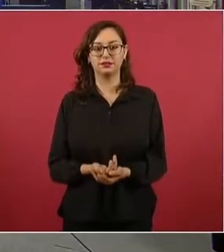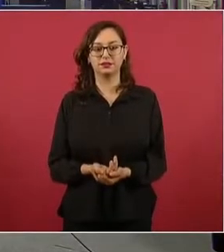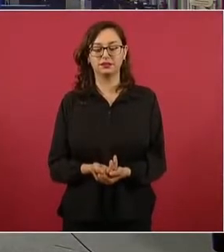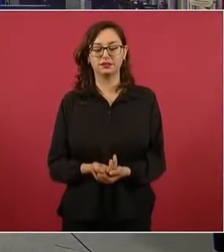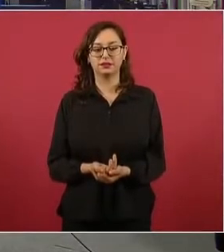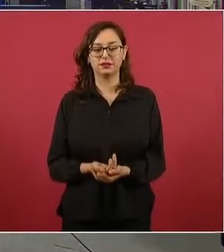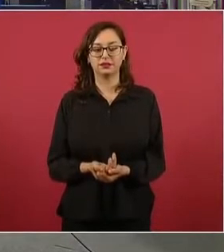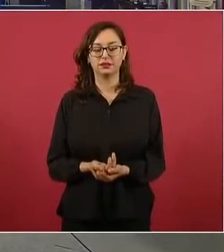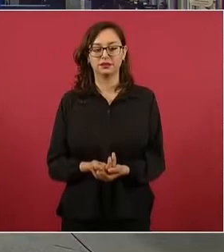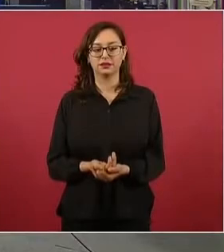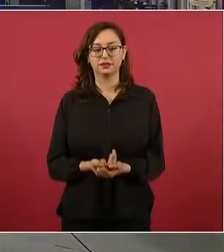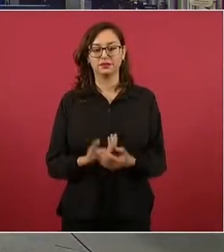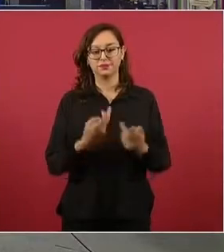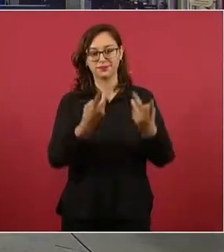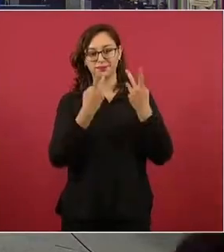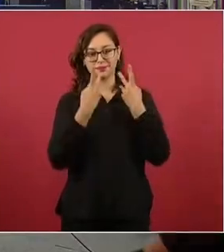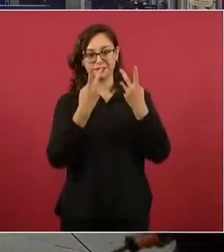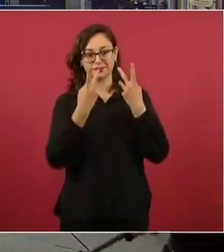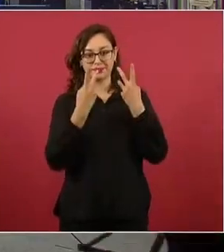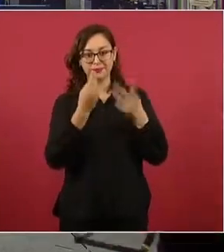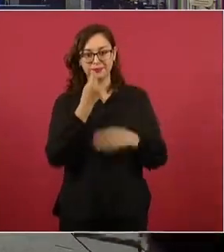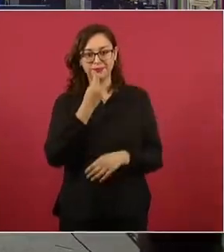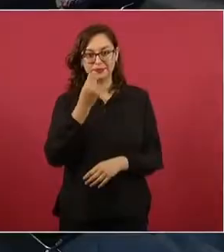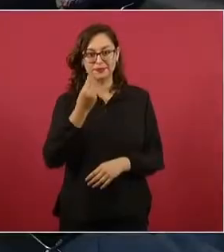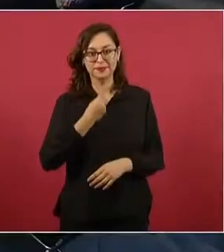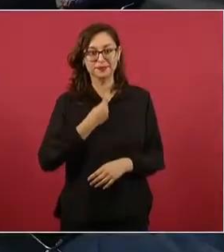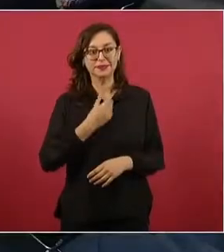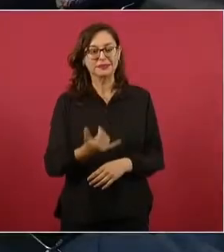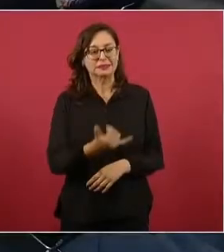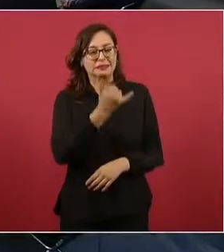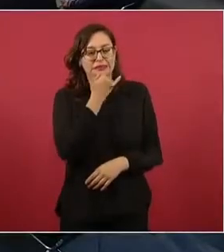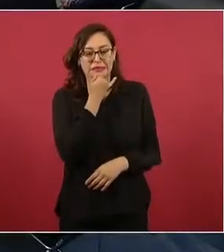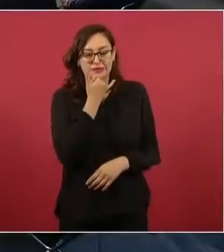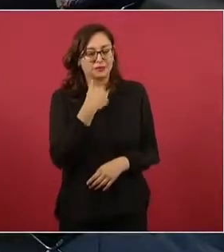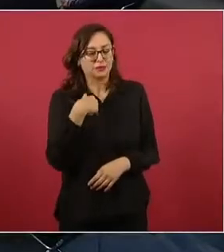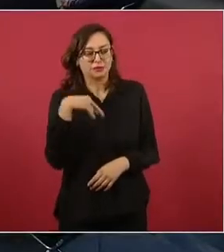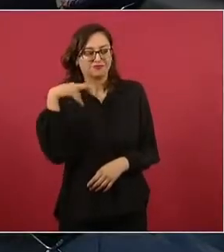Nos van a regañar ya, pero ni modo, vamos. Lo siento, muy rápido, te prometo.